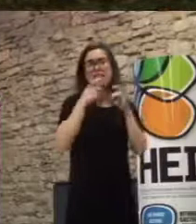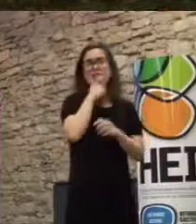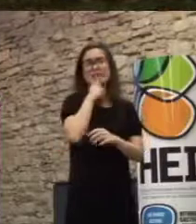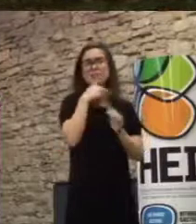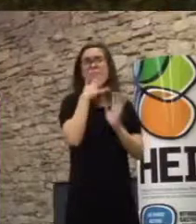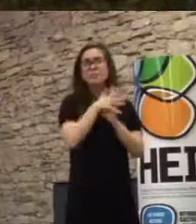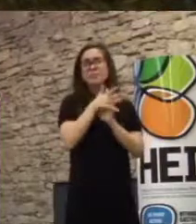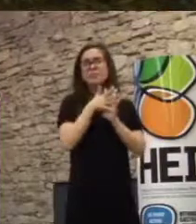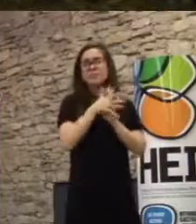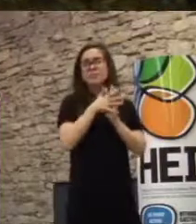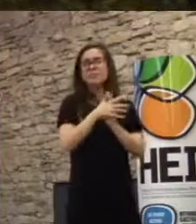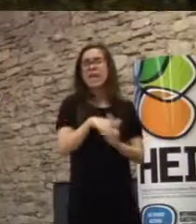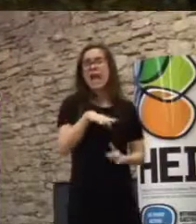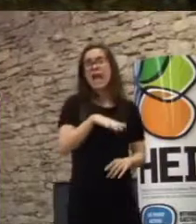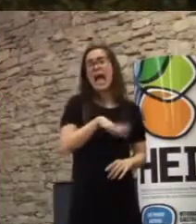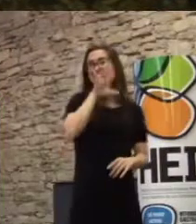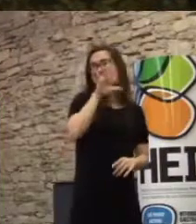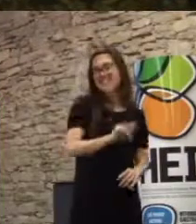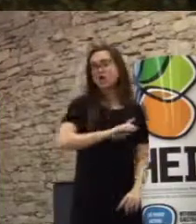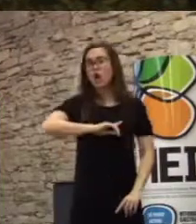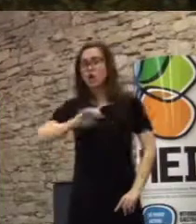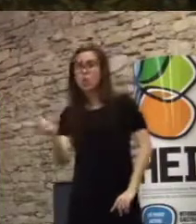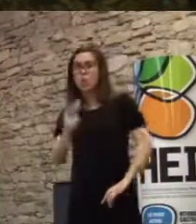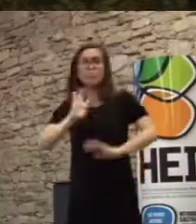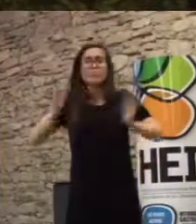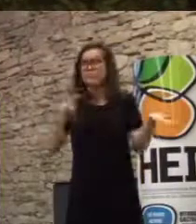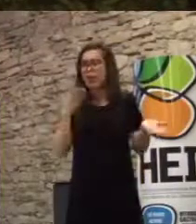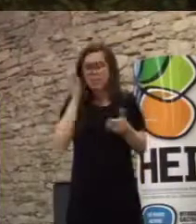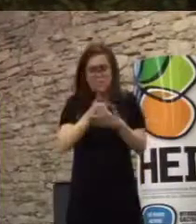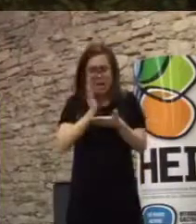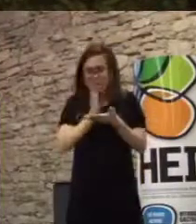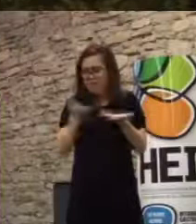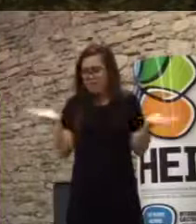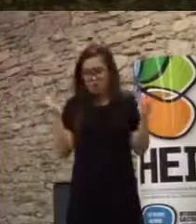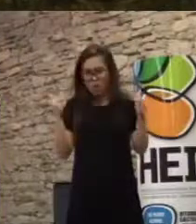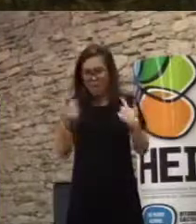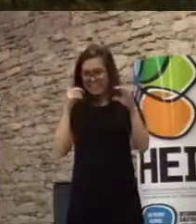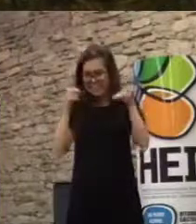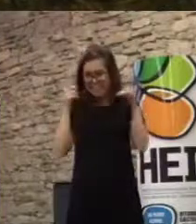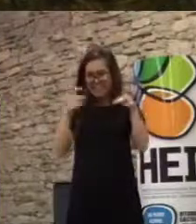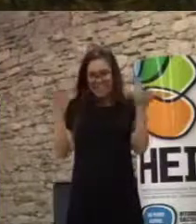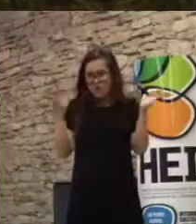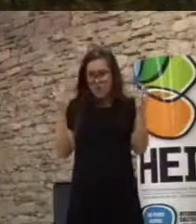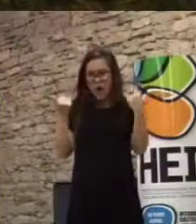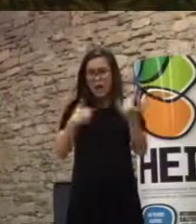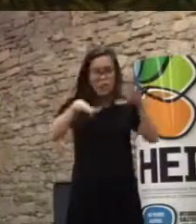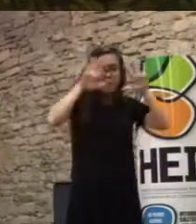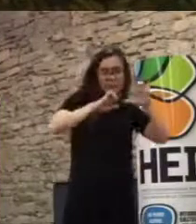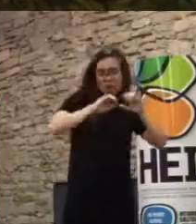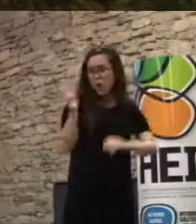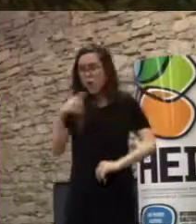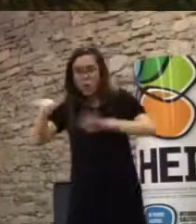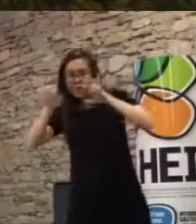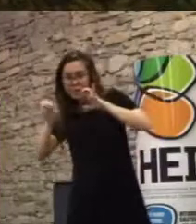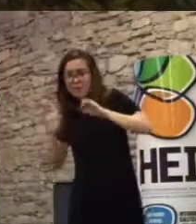porque esos no pero no hay punto medio o sea no puedes intentar aprender si aprendes uno aprende se acabó